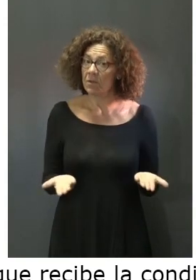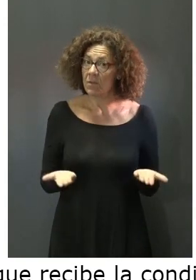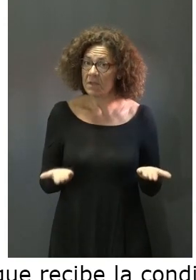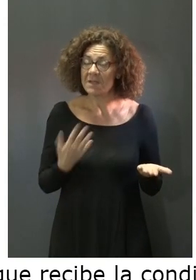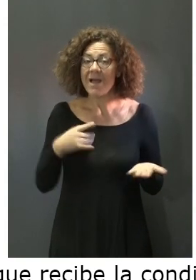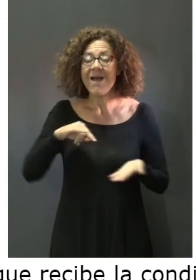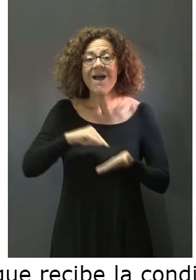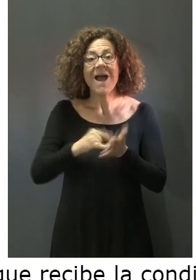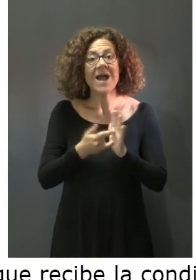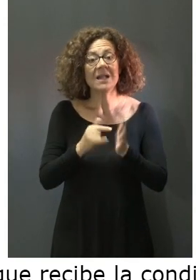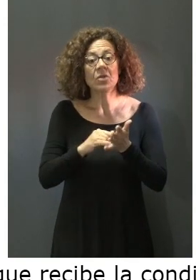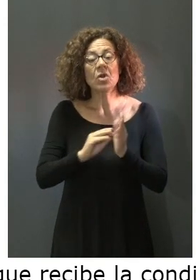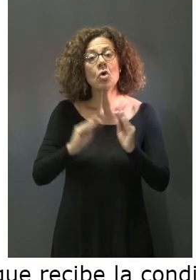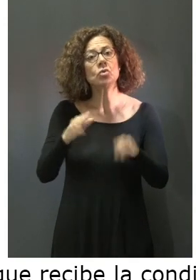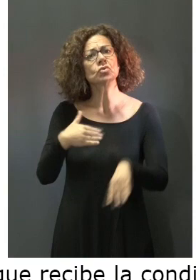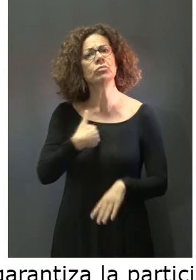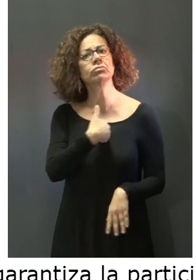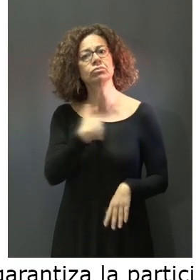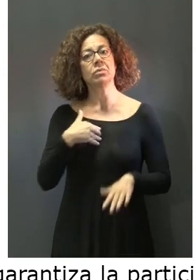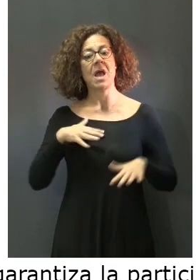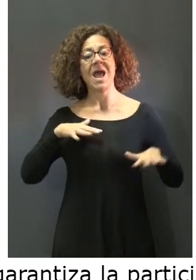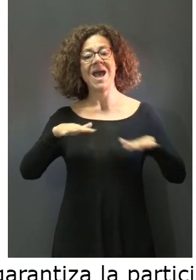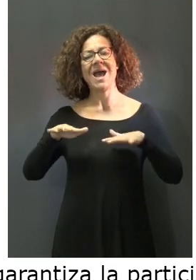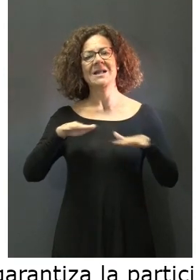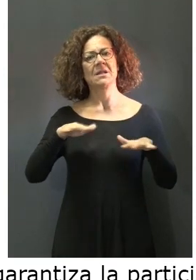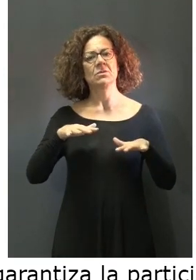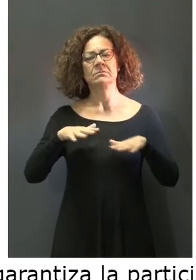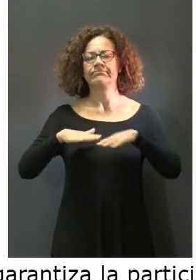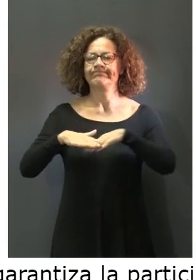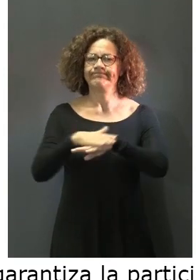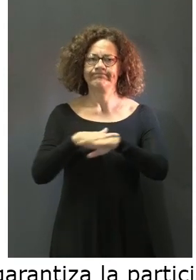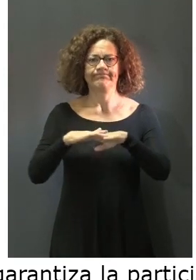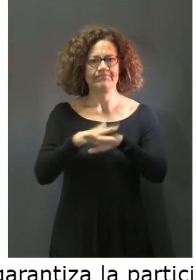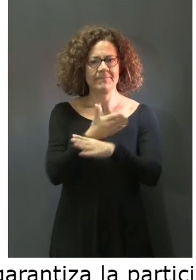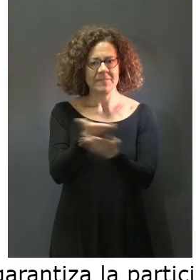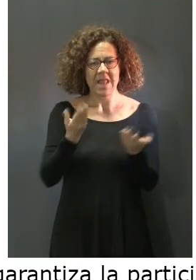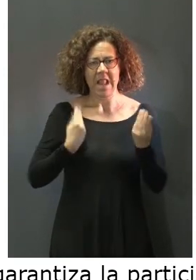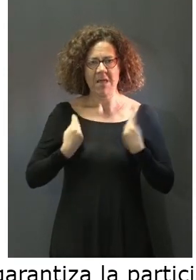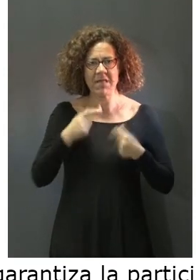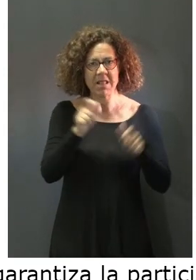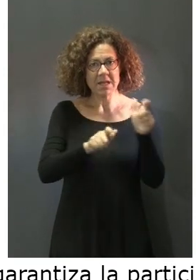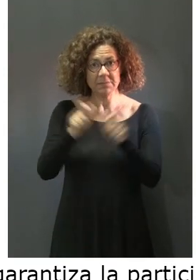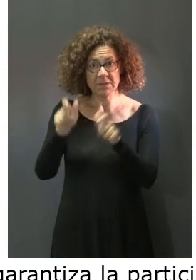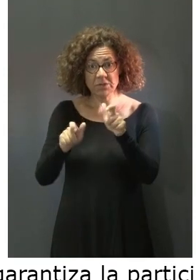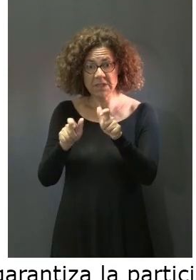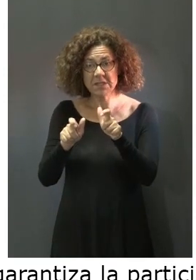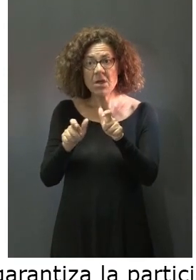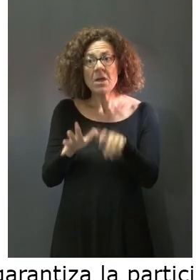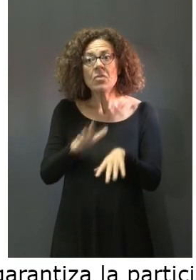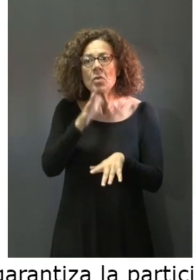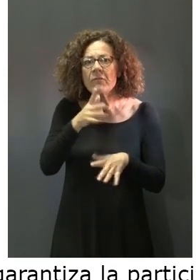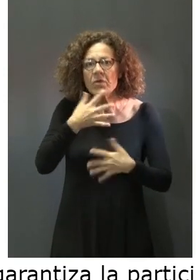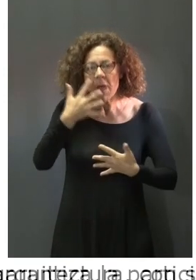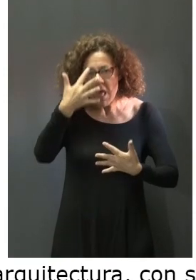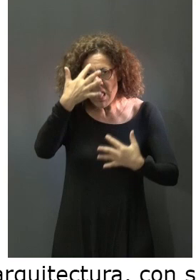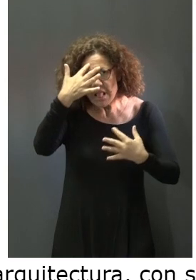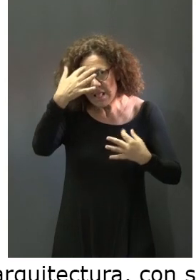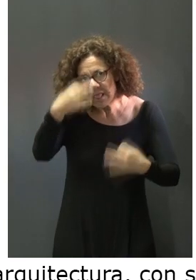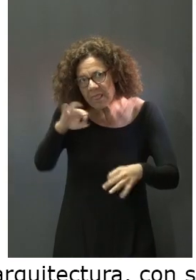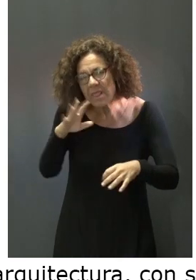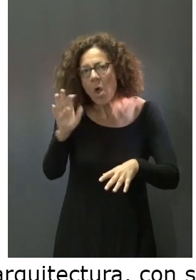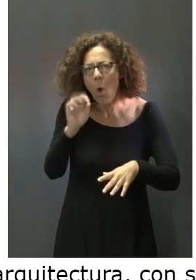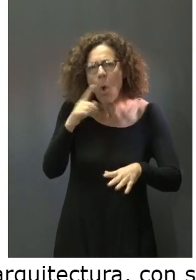la arquitectura con su papel activo es fundamental en la vida de las personas. De forma consciente o